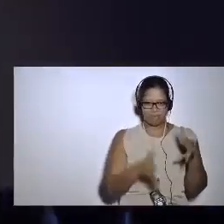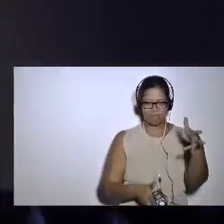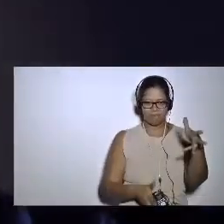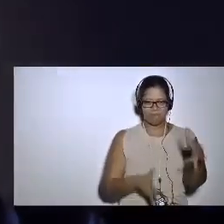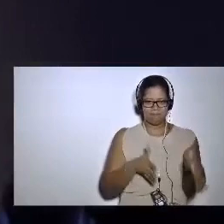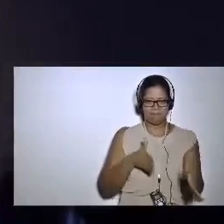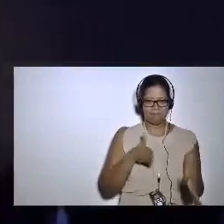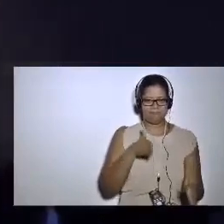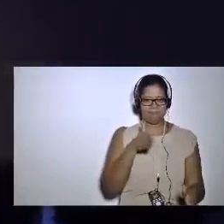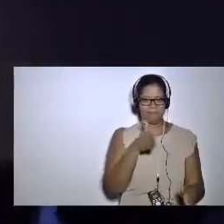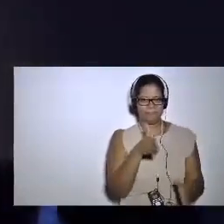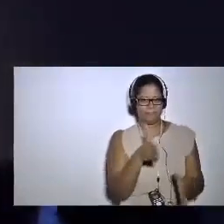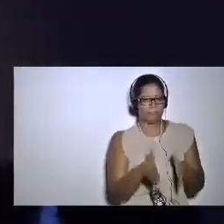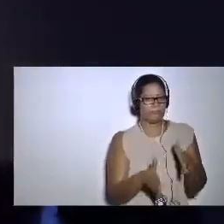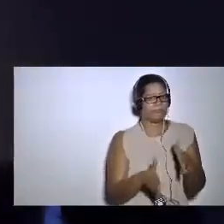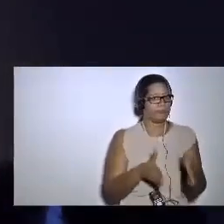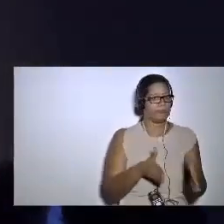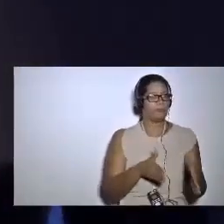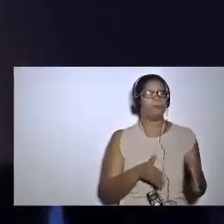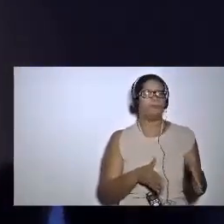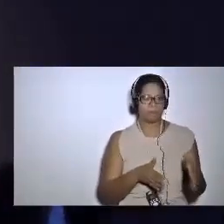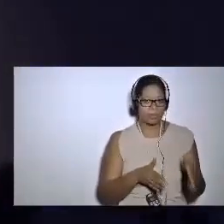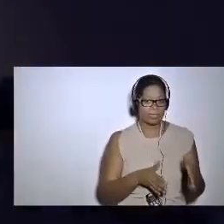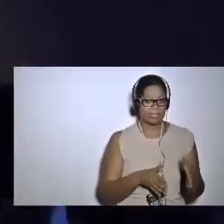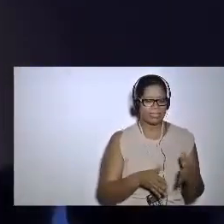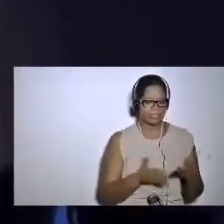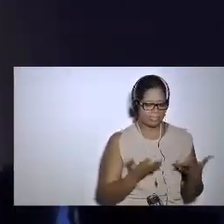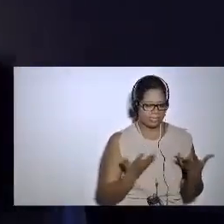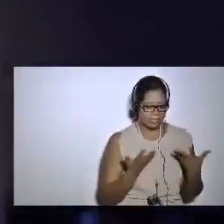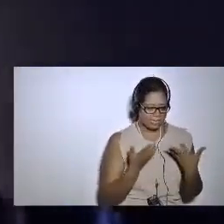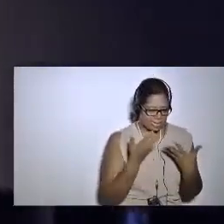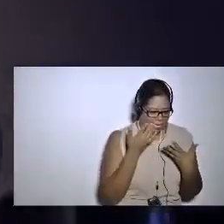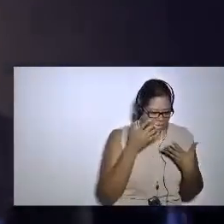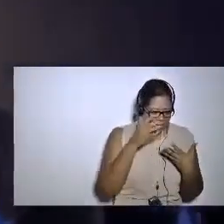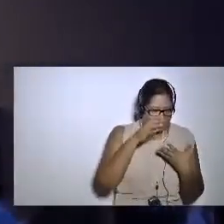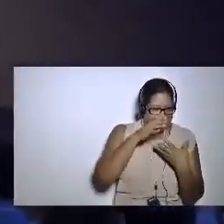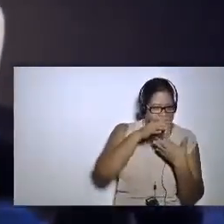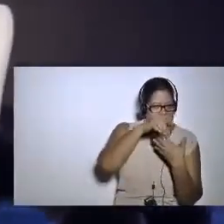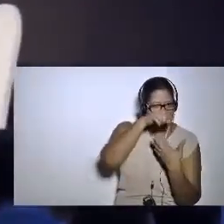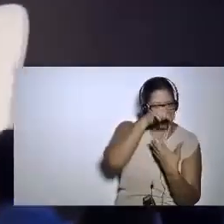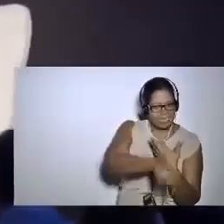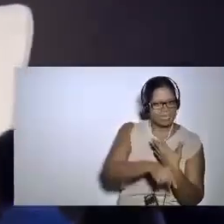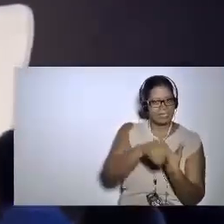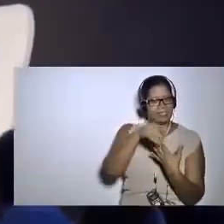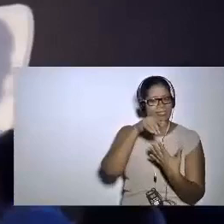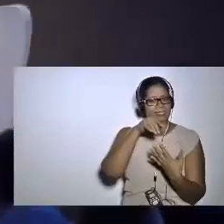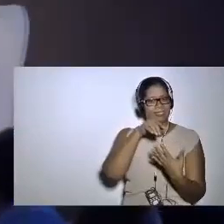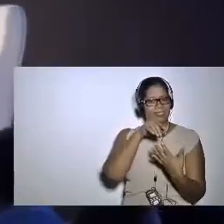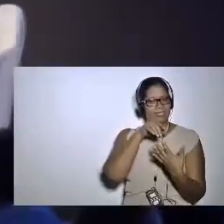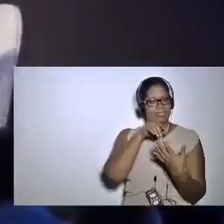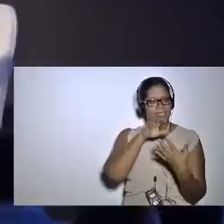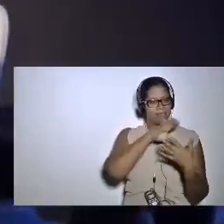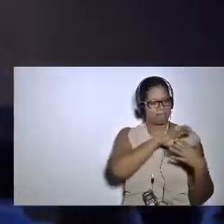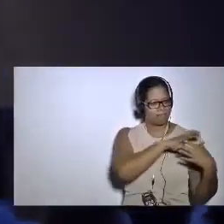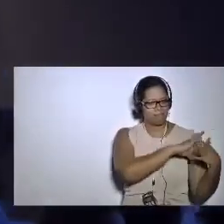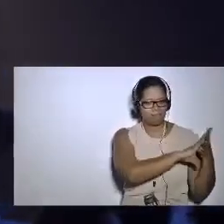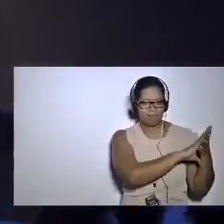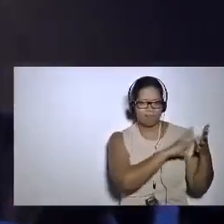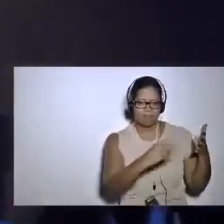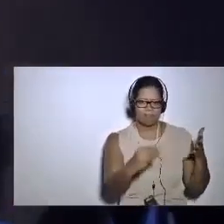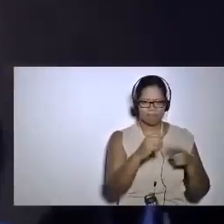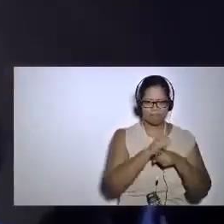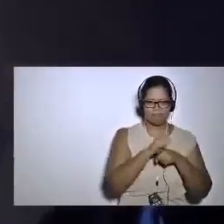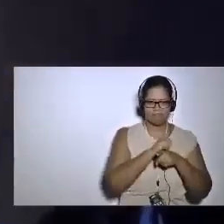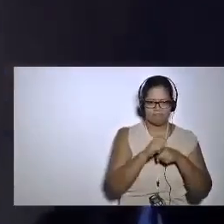mencionó con este centro para aplicar la tecnología en Santa Bárbara de